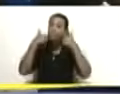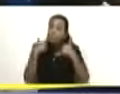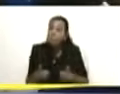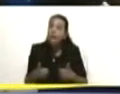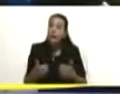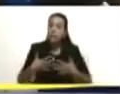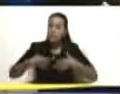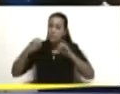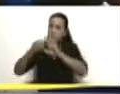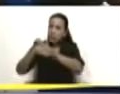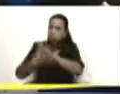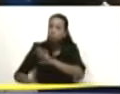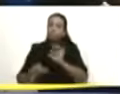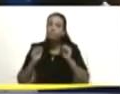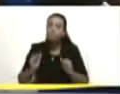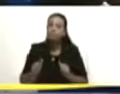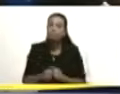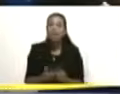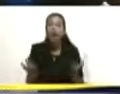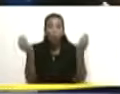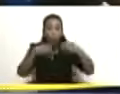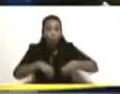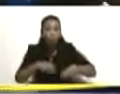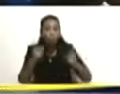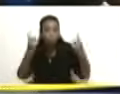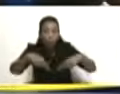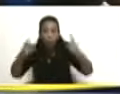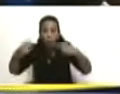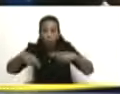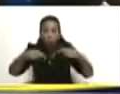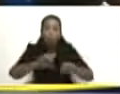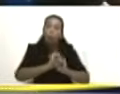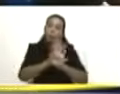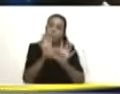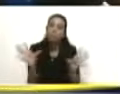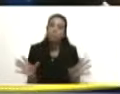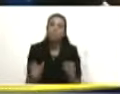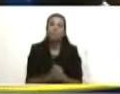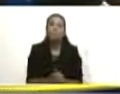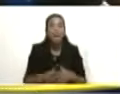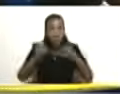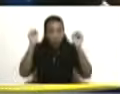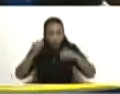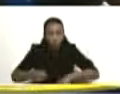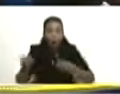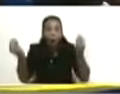y segura. ¿Estamos de acuerdo? Sí. ¿Seguro?